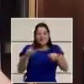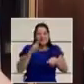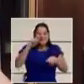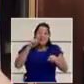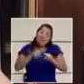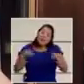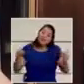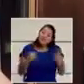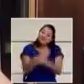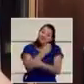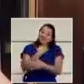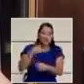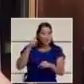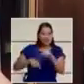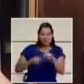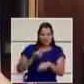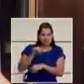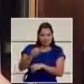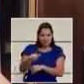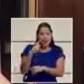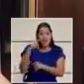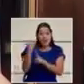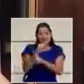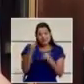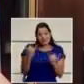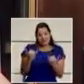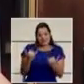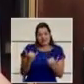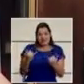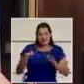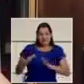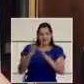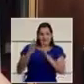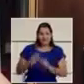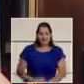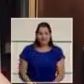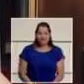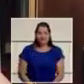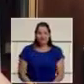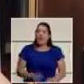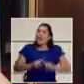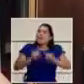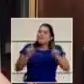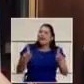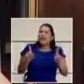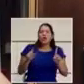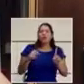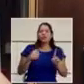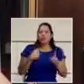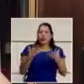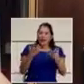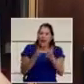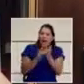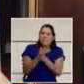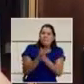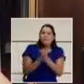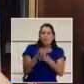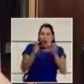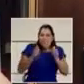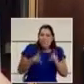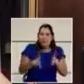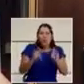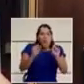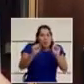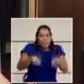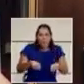Y desgraciadamente no ha podido ser por la situación que estamos viviendo actualmente. Pero no quería dejar pasar la oportunidad de estar